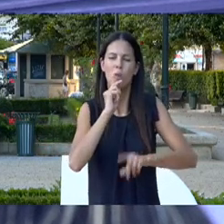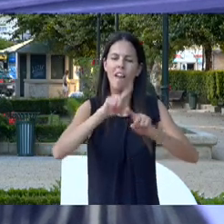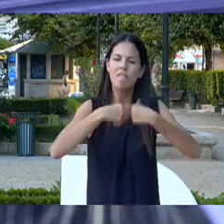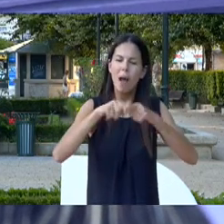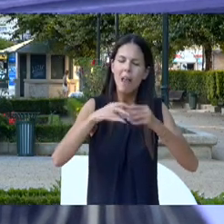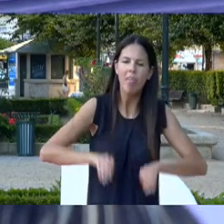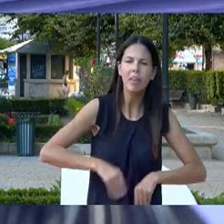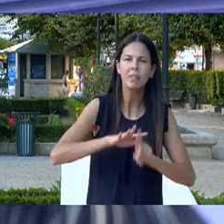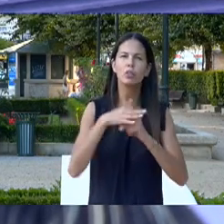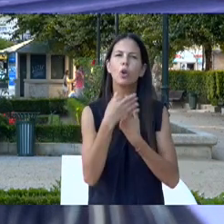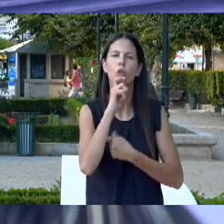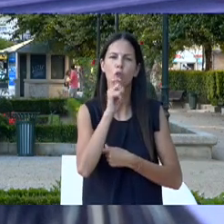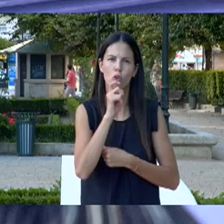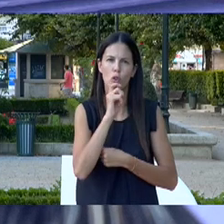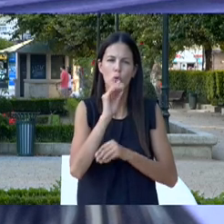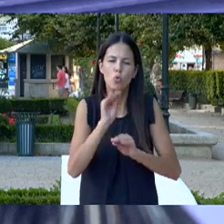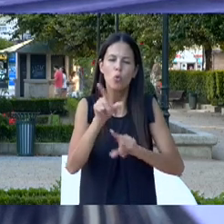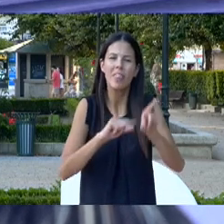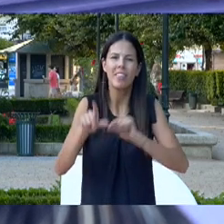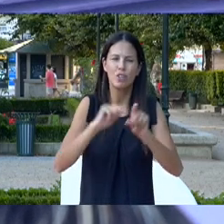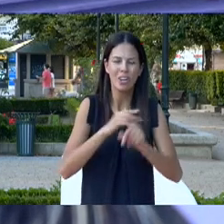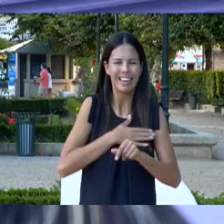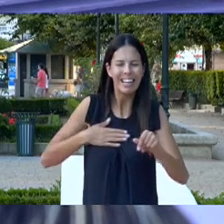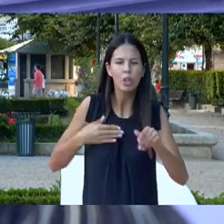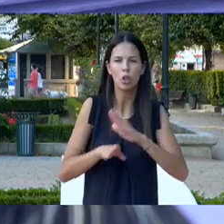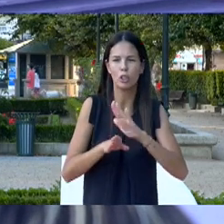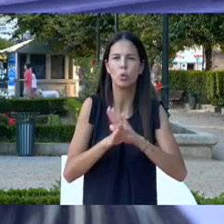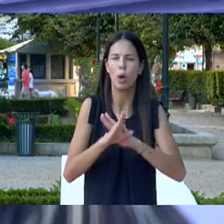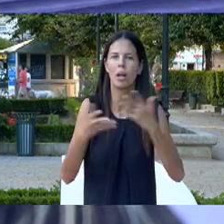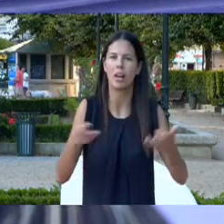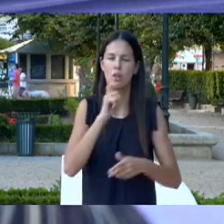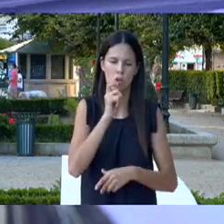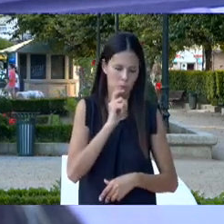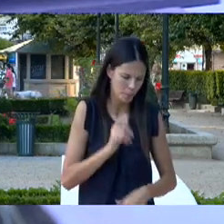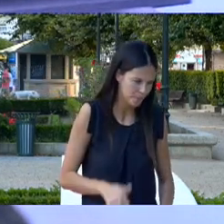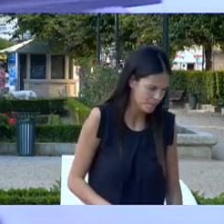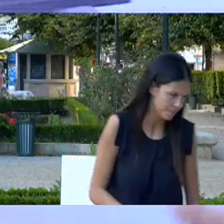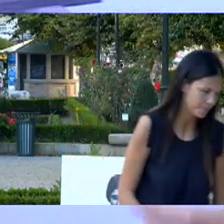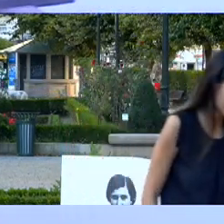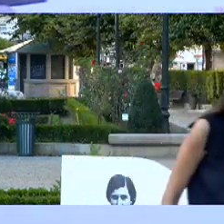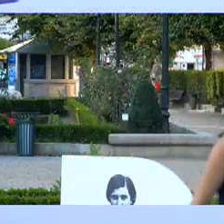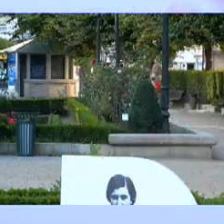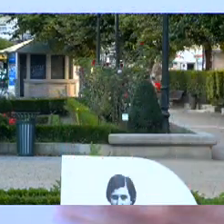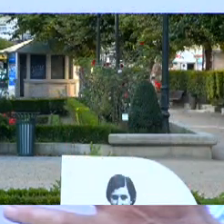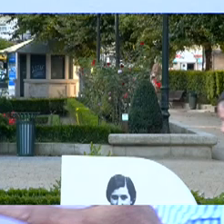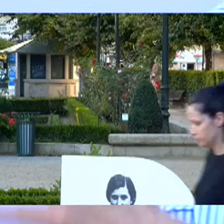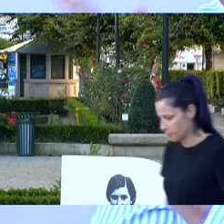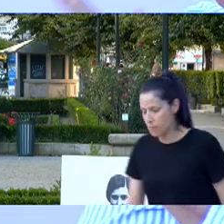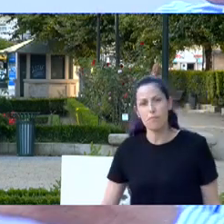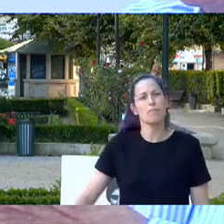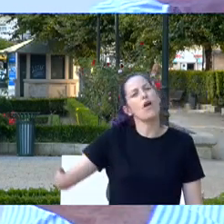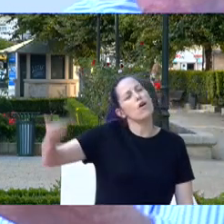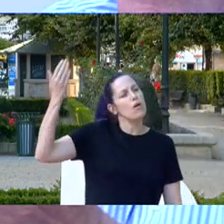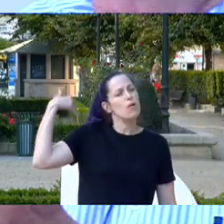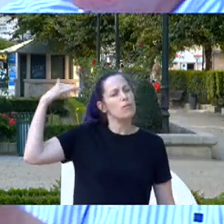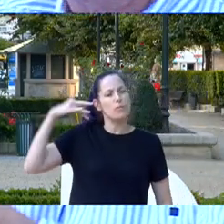y una contorna a su decisión de querer seguir indudablemente en aquella época que incluso se llegaba a decir de que